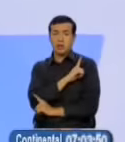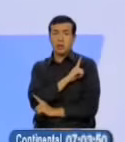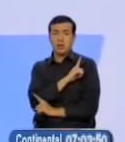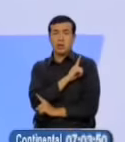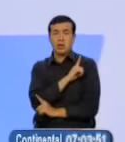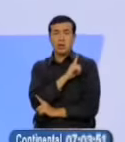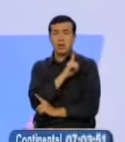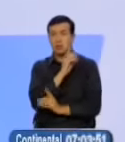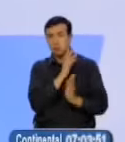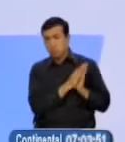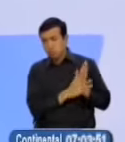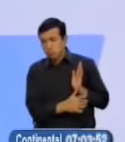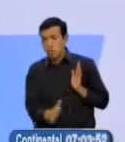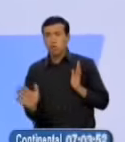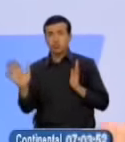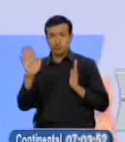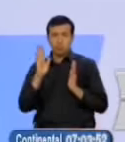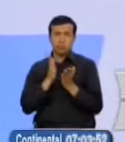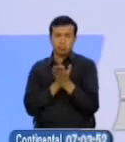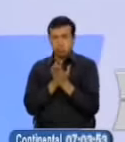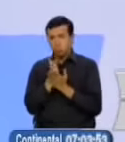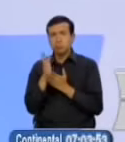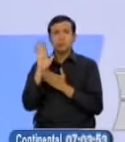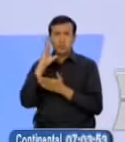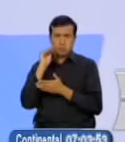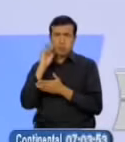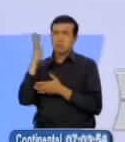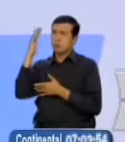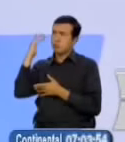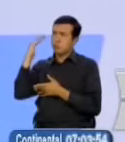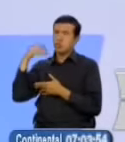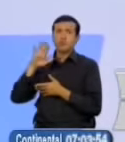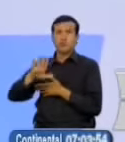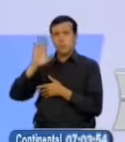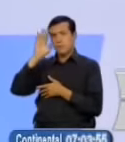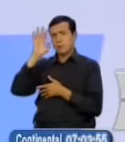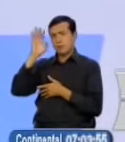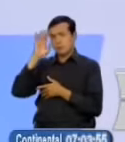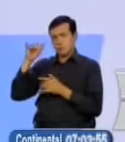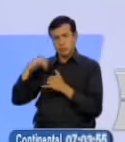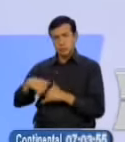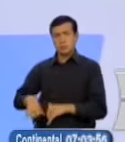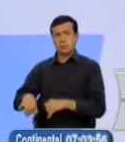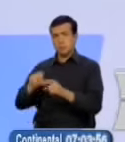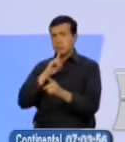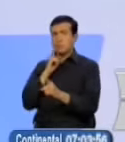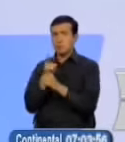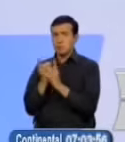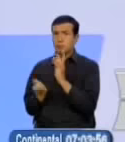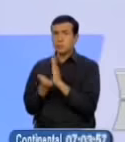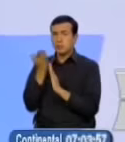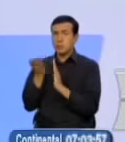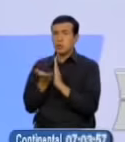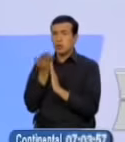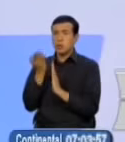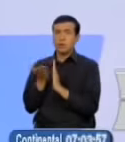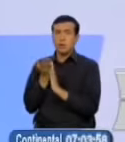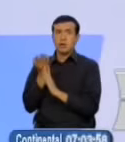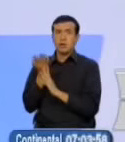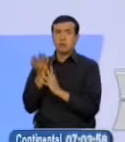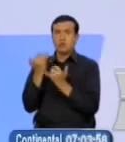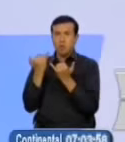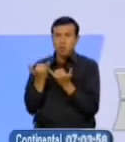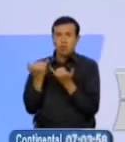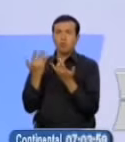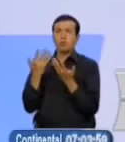su posición, de su trayectoria, de su postura ideológica, y al mismo tiempo ser enriquecida con la política